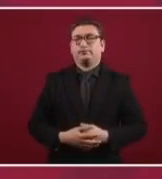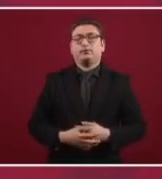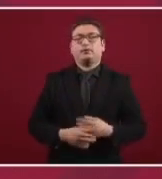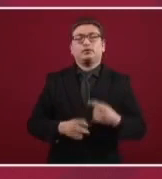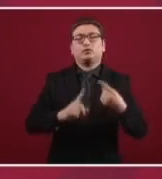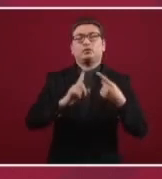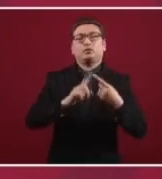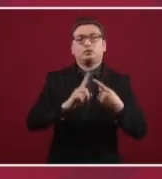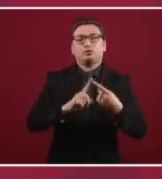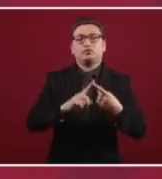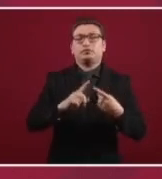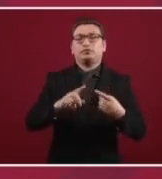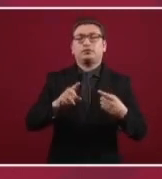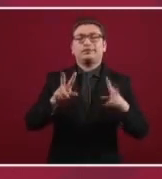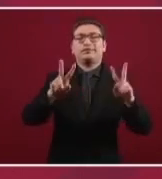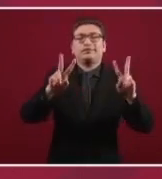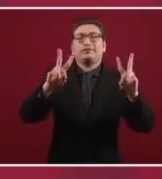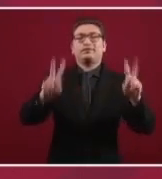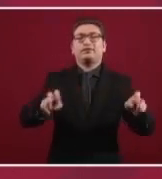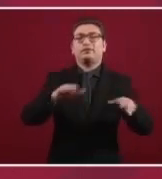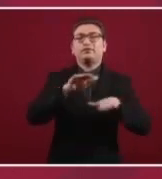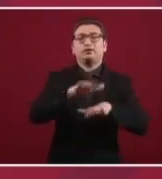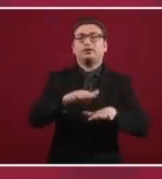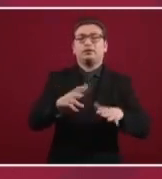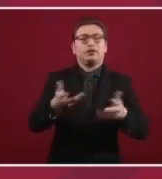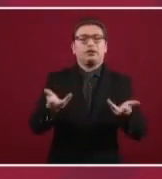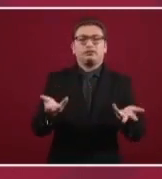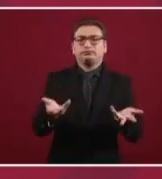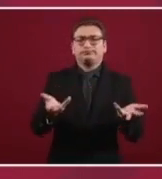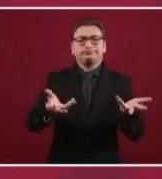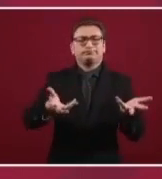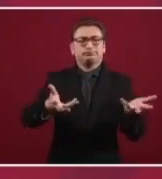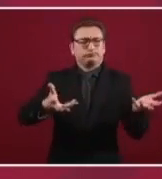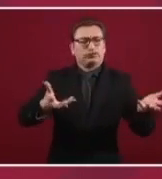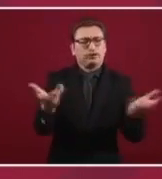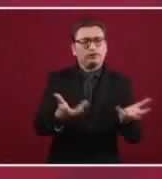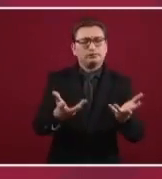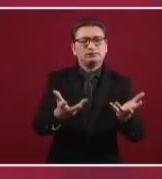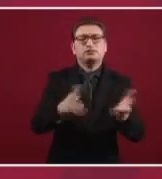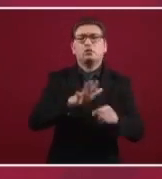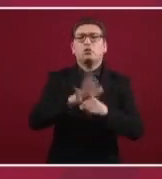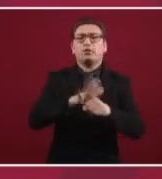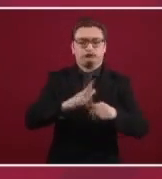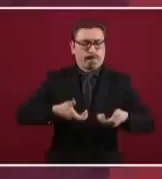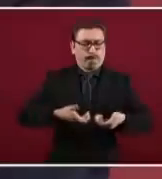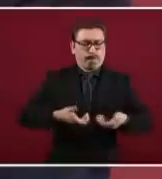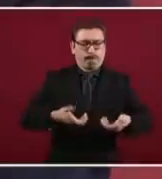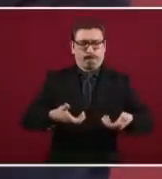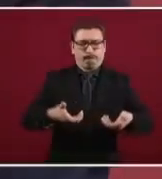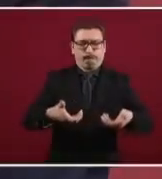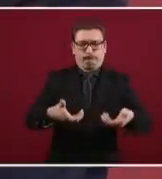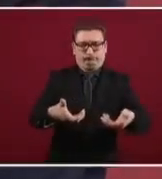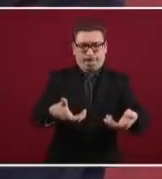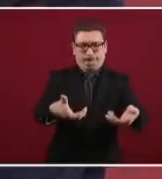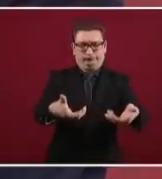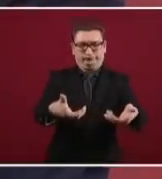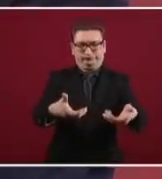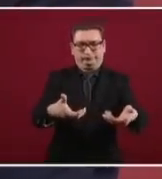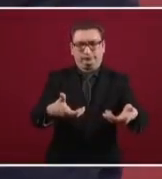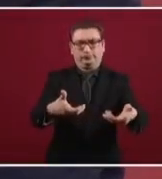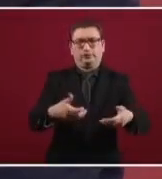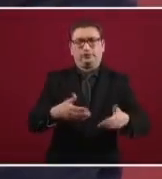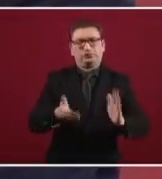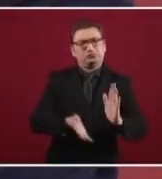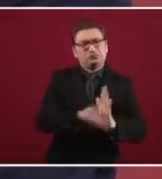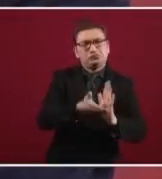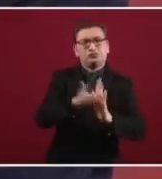Primero, todo lo que se está haciendo de caminos y obras